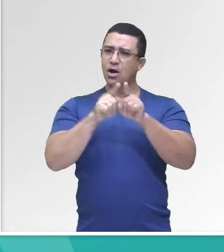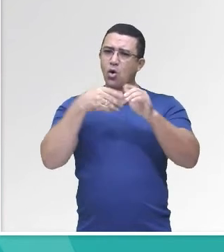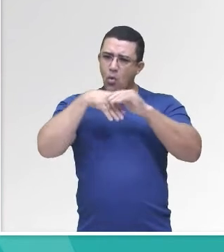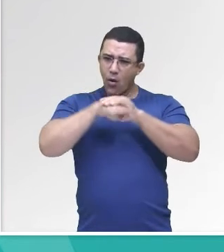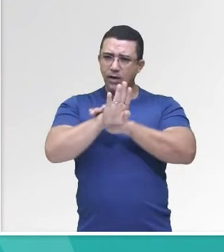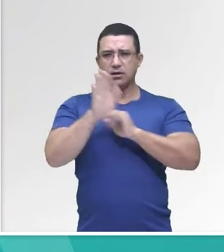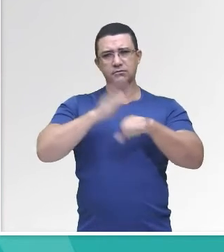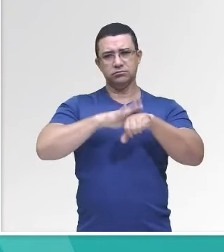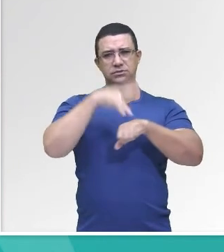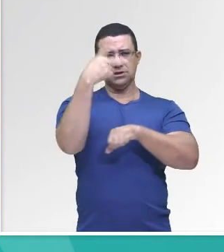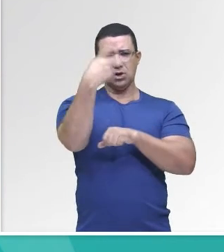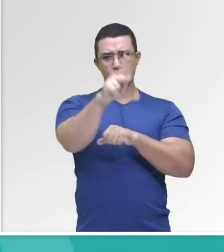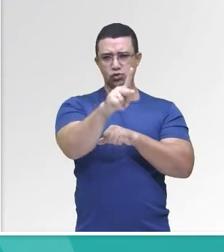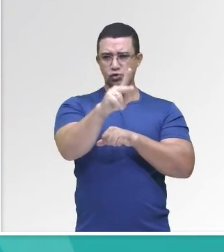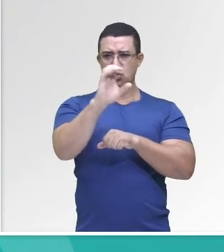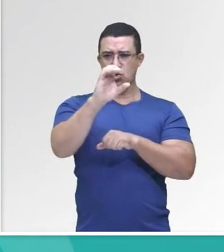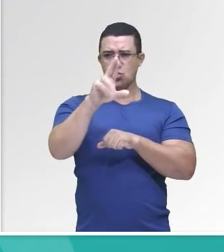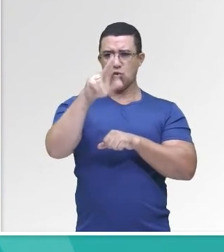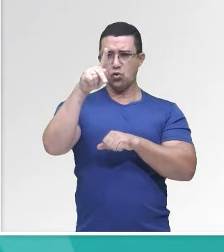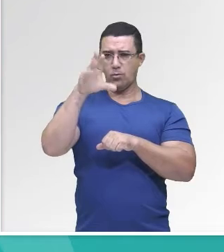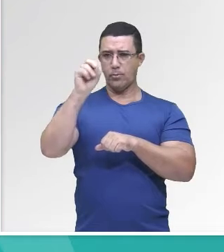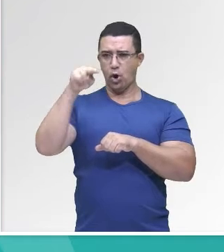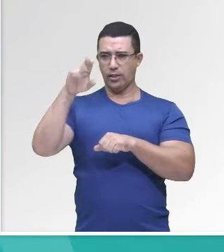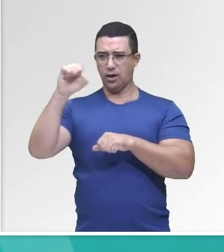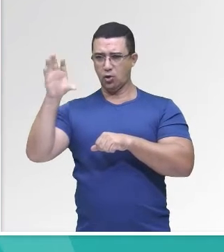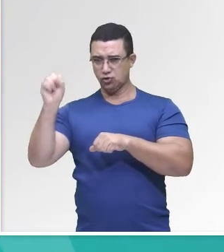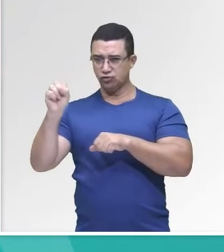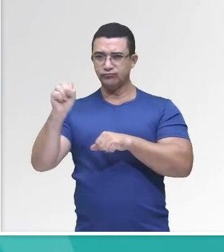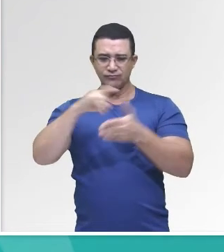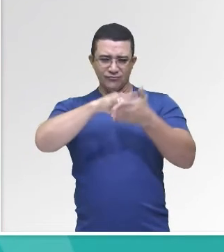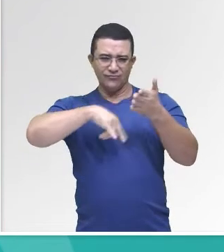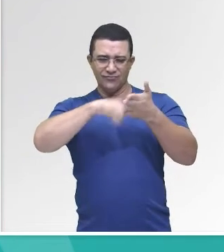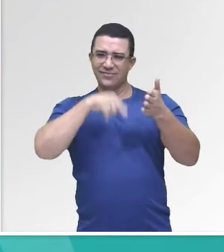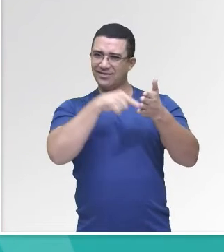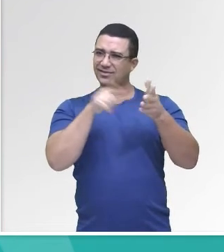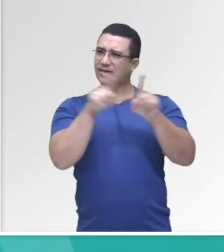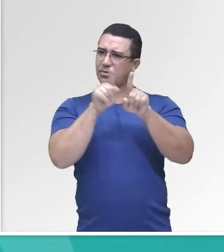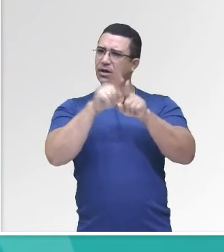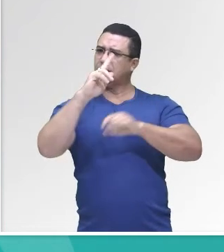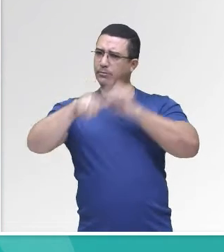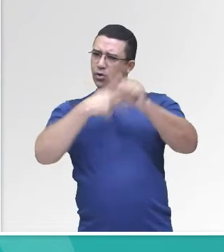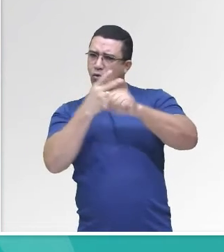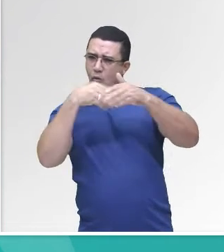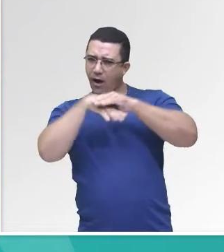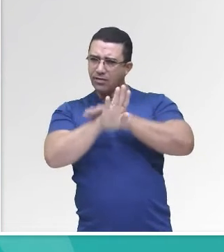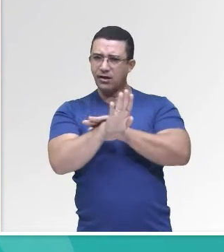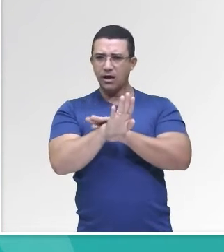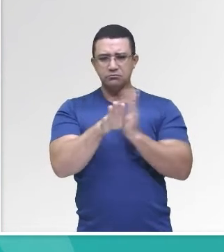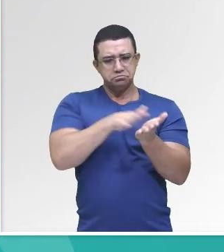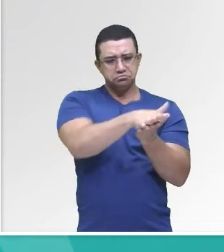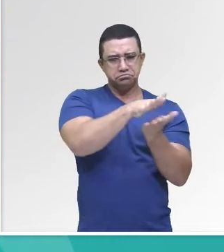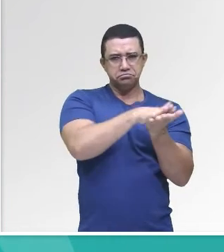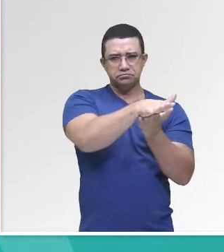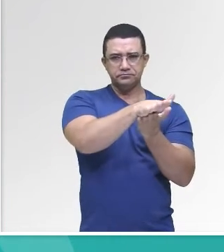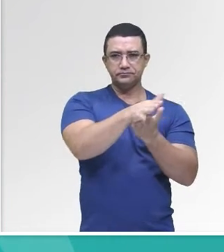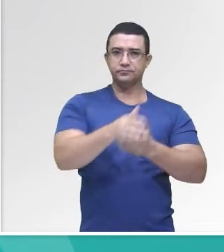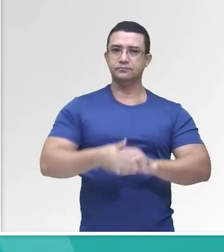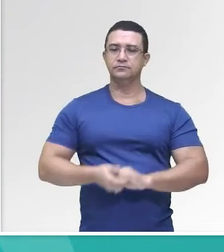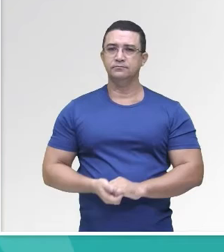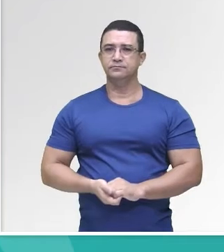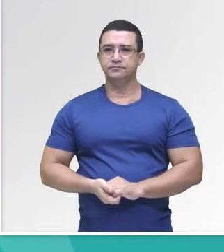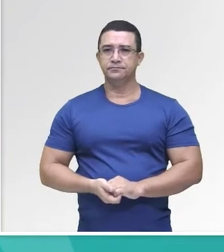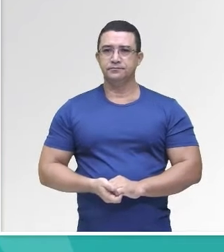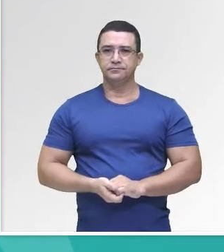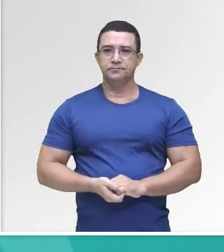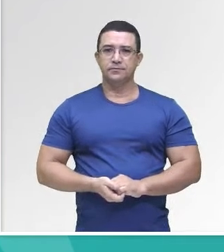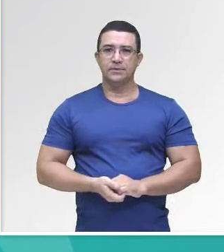Assim imprimi-los quando los necessites, desde qualquer ordenar. Bem, esse texto,